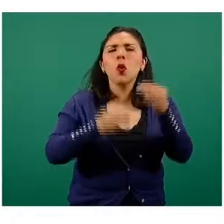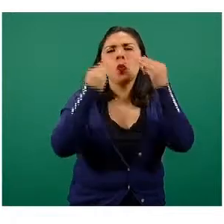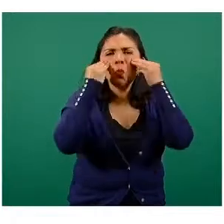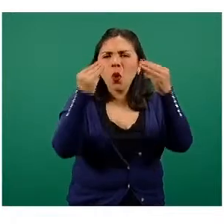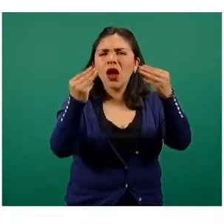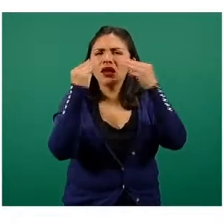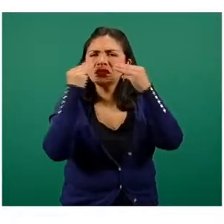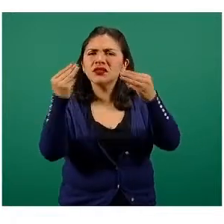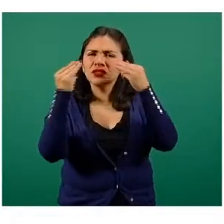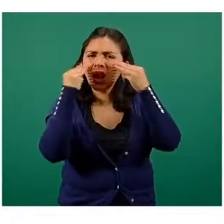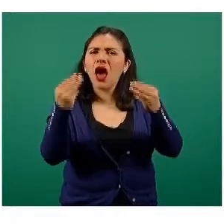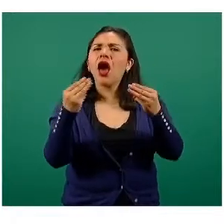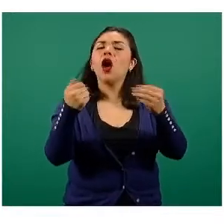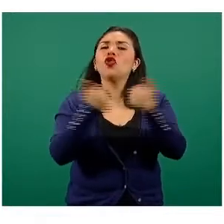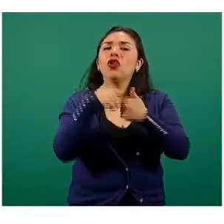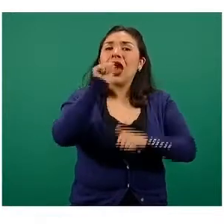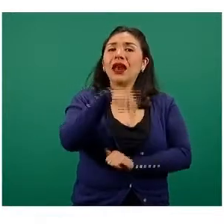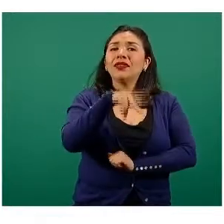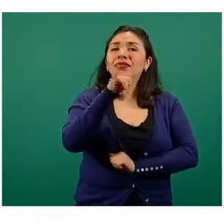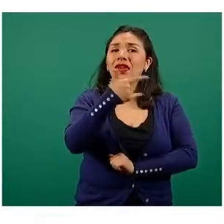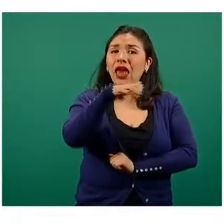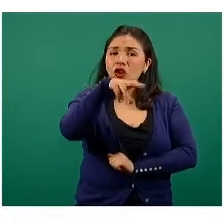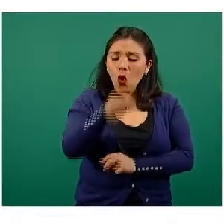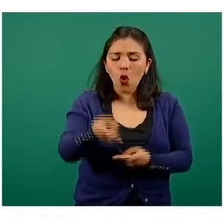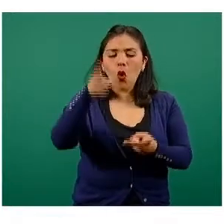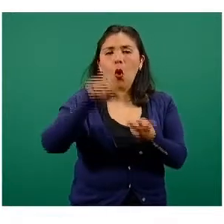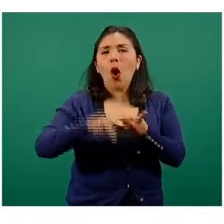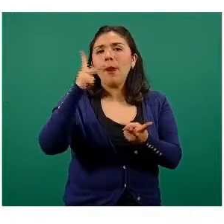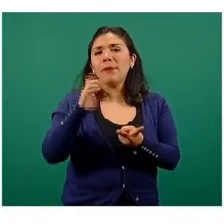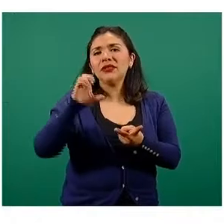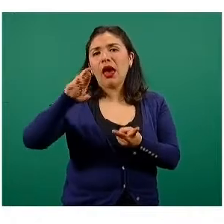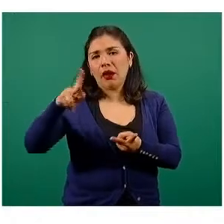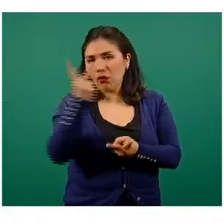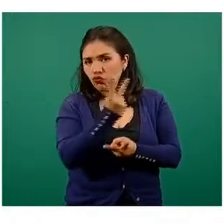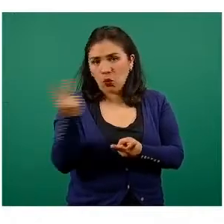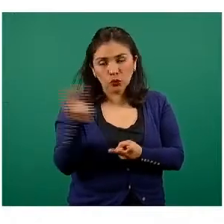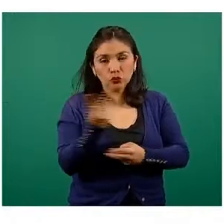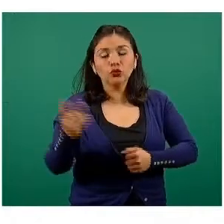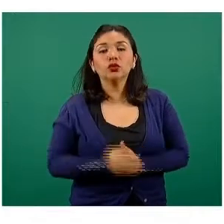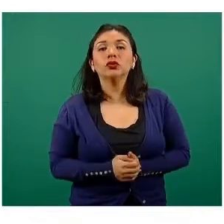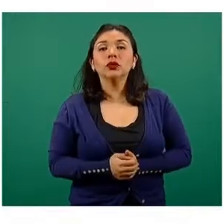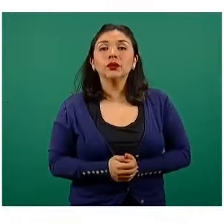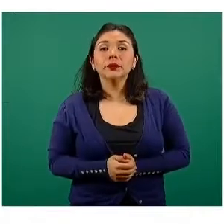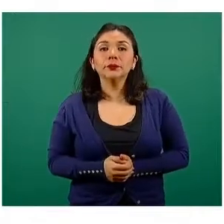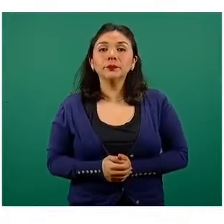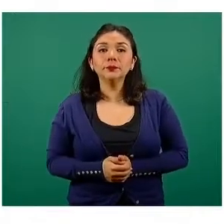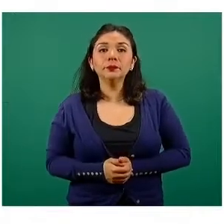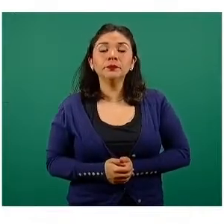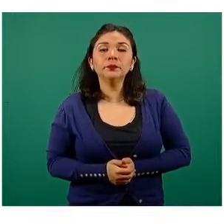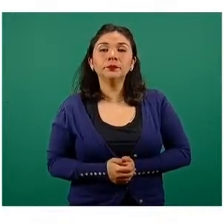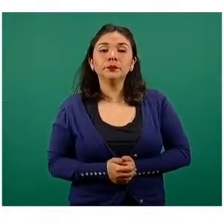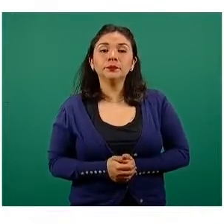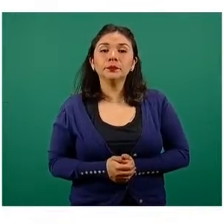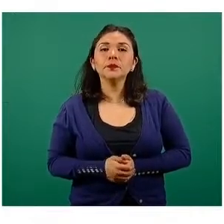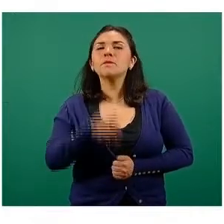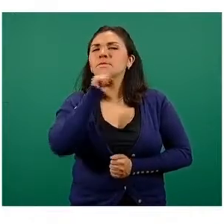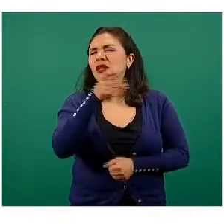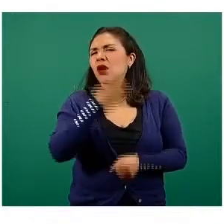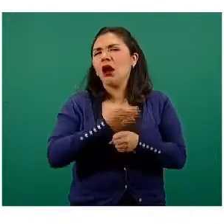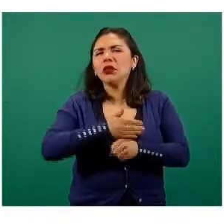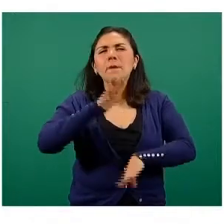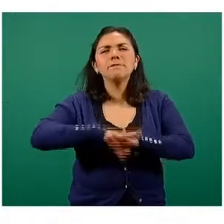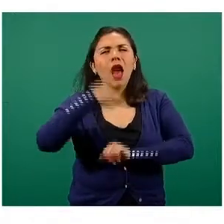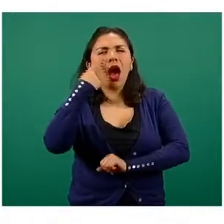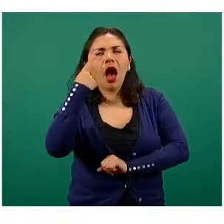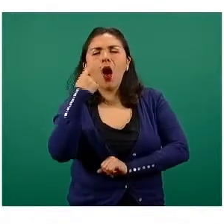muestras antigénicas como muestras de PCR. Que son parte del sistema que se utiliza para